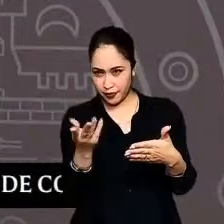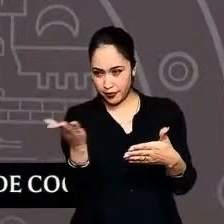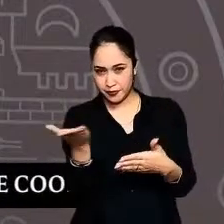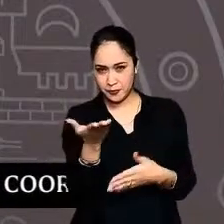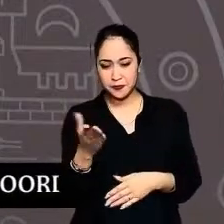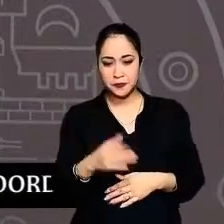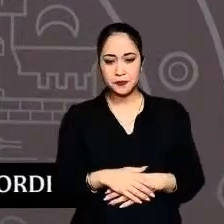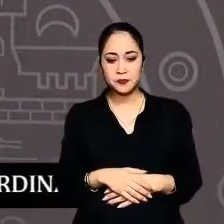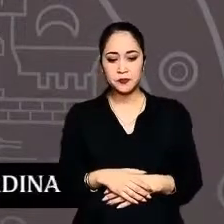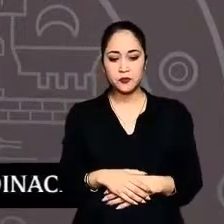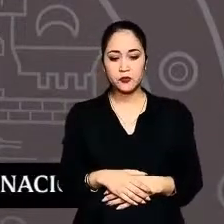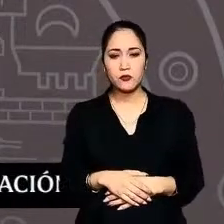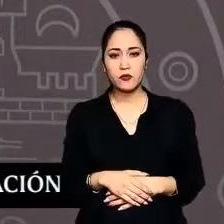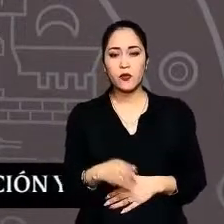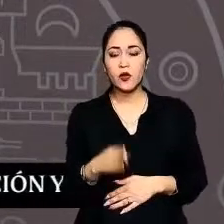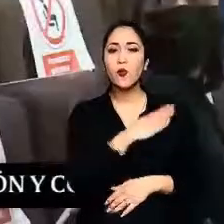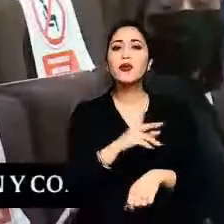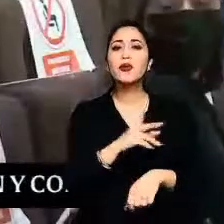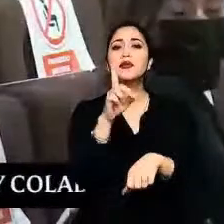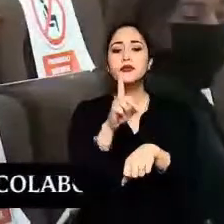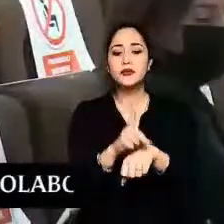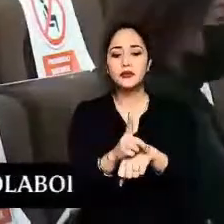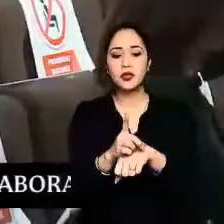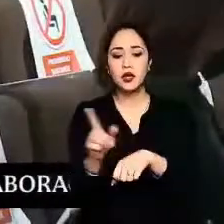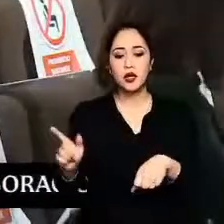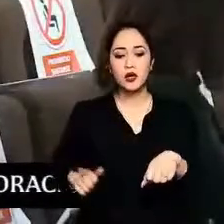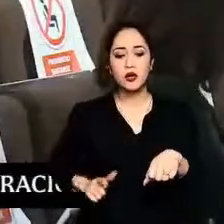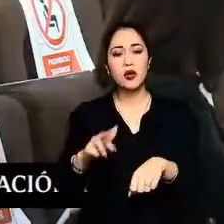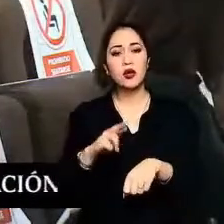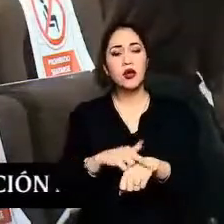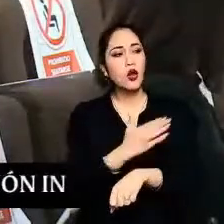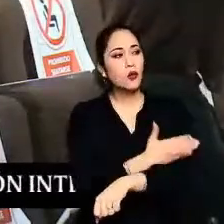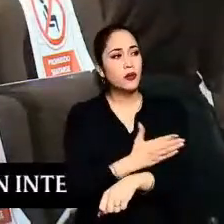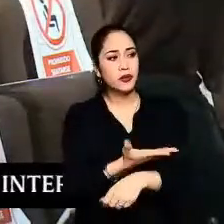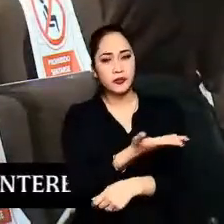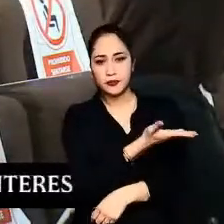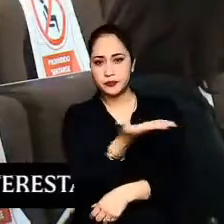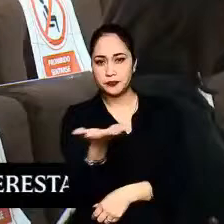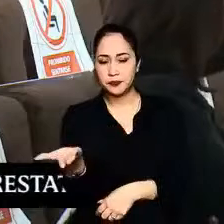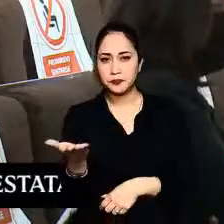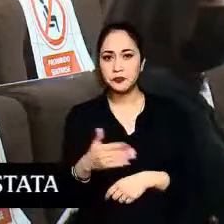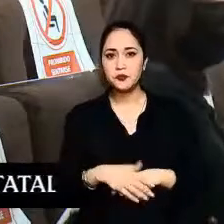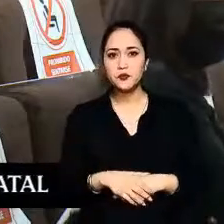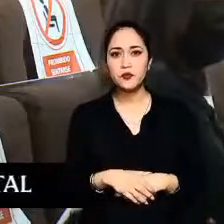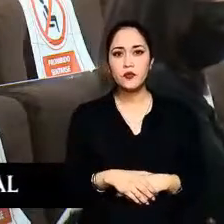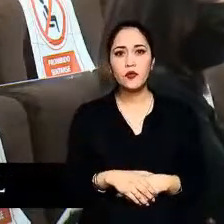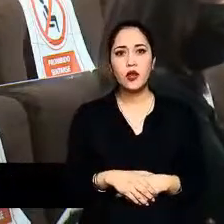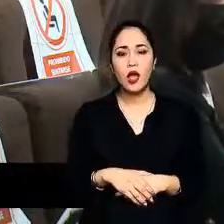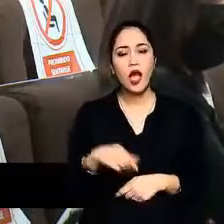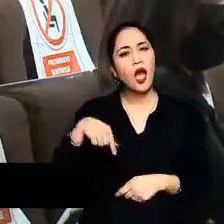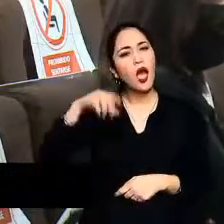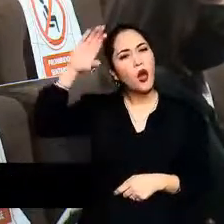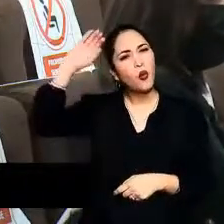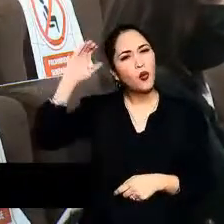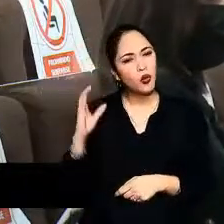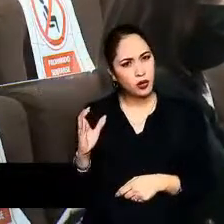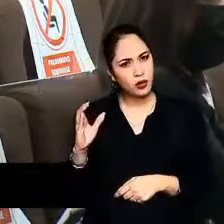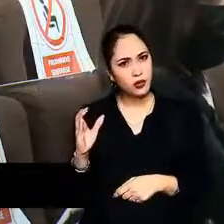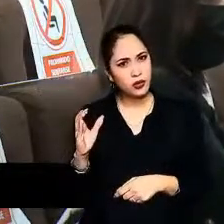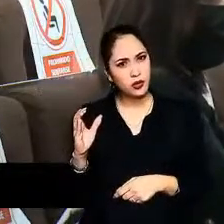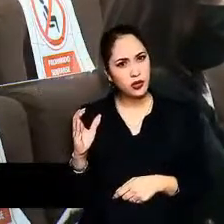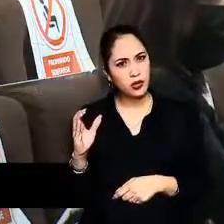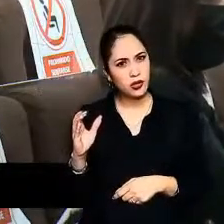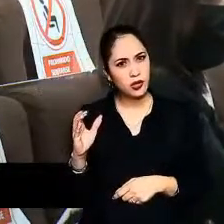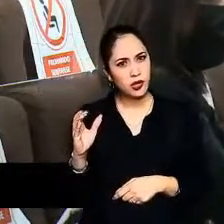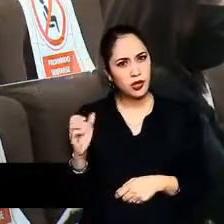una. Buenos días, señor gobernador y compañeros presentes. La ciudad de Culiacán salió la semana pasada